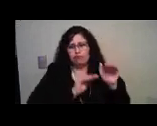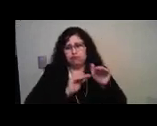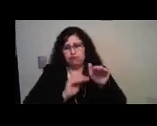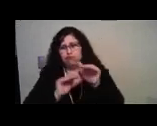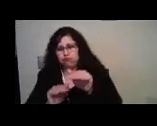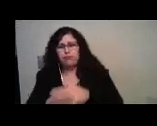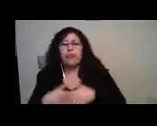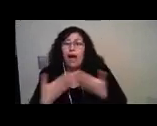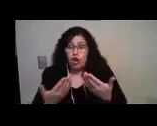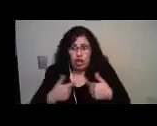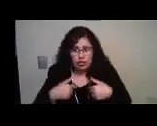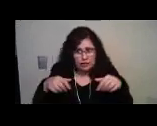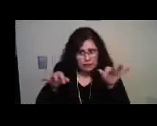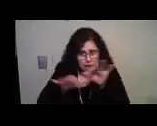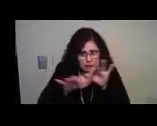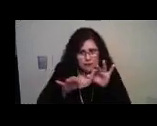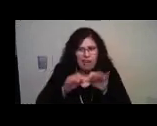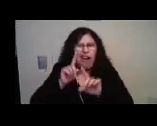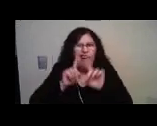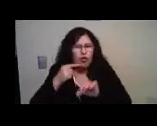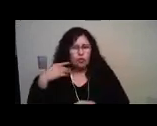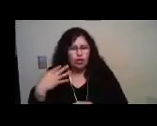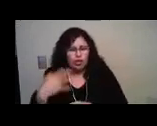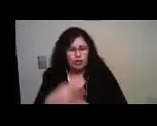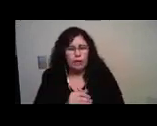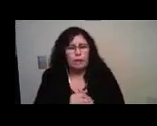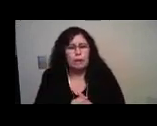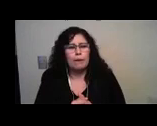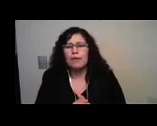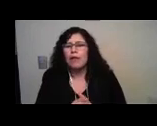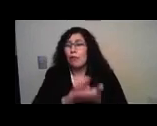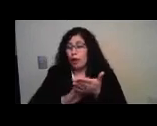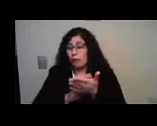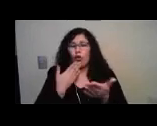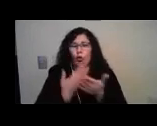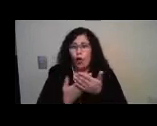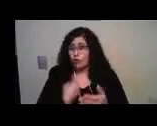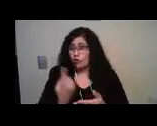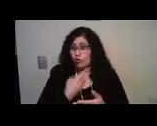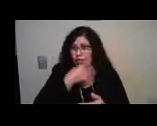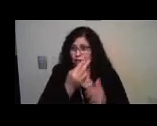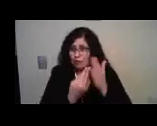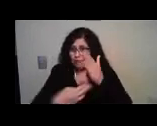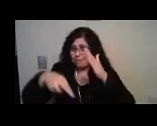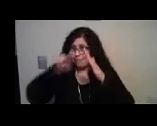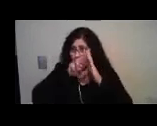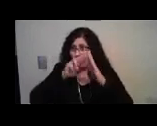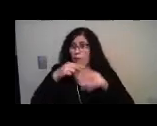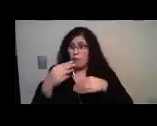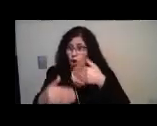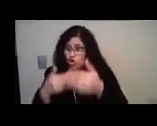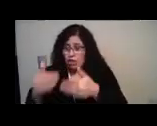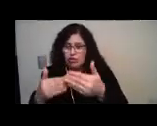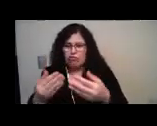Le voy a contar algo que es relevante, ¿ya? Cuando hablamos del proceso de rehabilitación, ¿ya?,